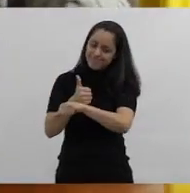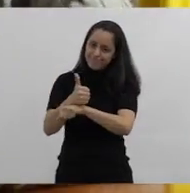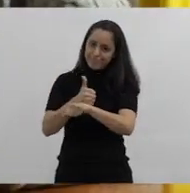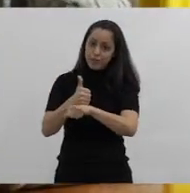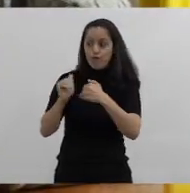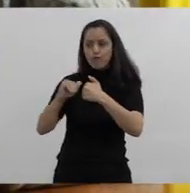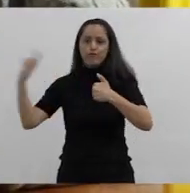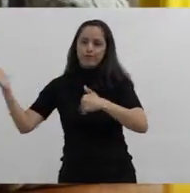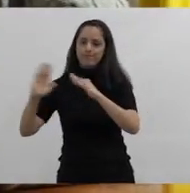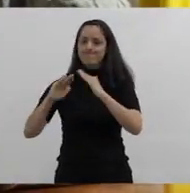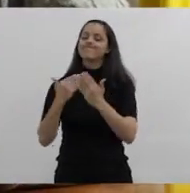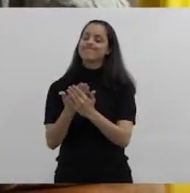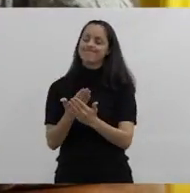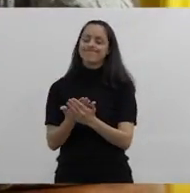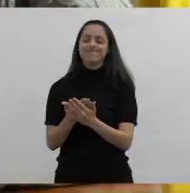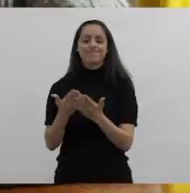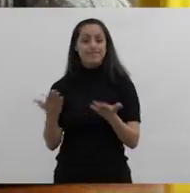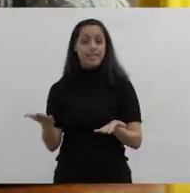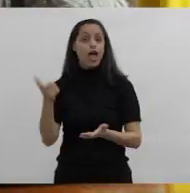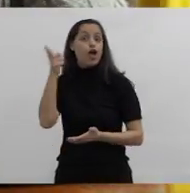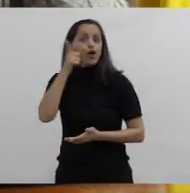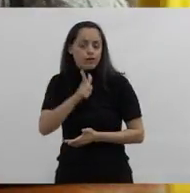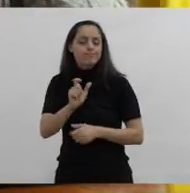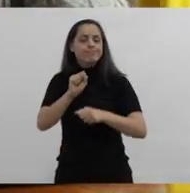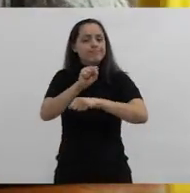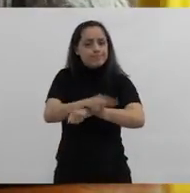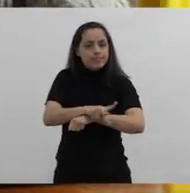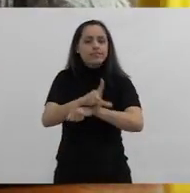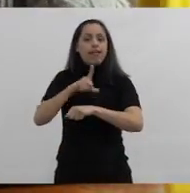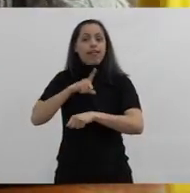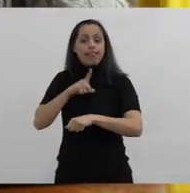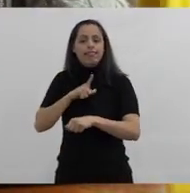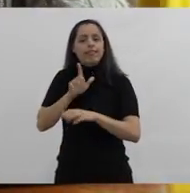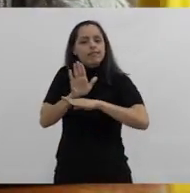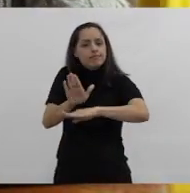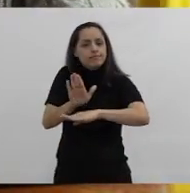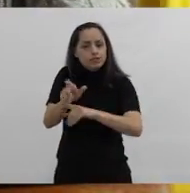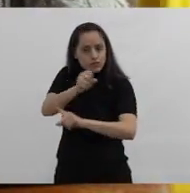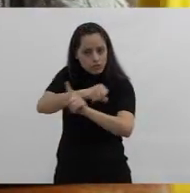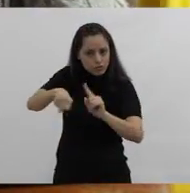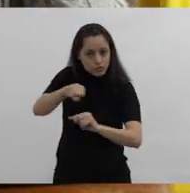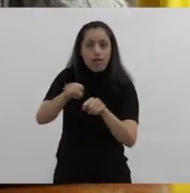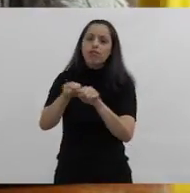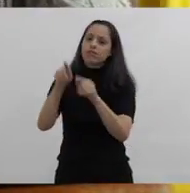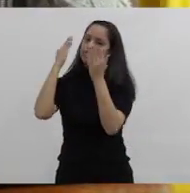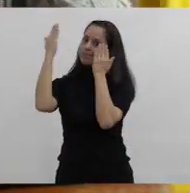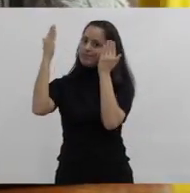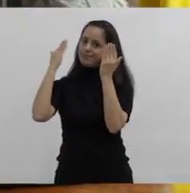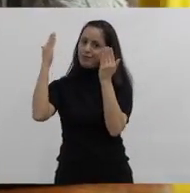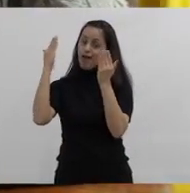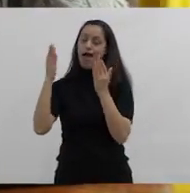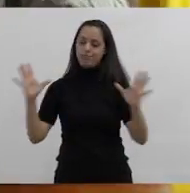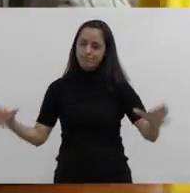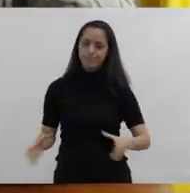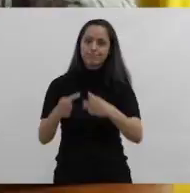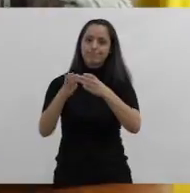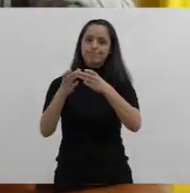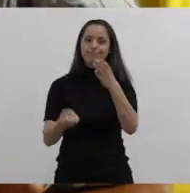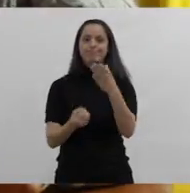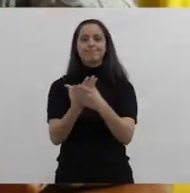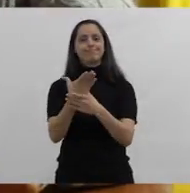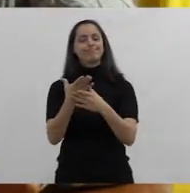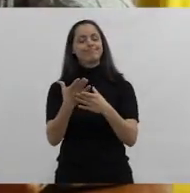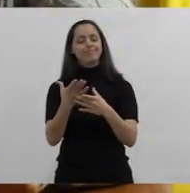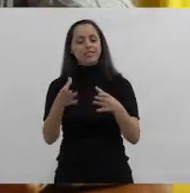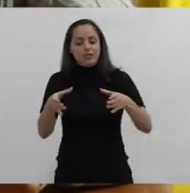no pertenezca al colegio, pude contratar a una asistente social y a una psicóloga. Y entonces formé